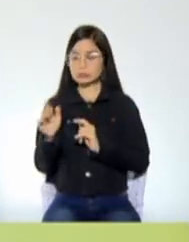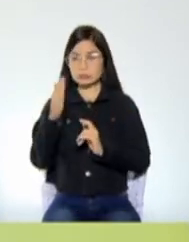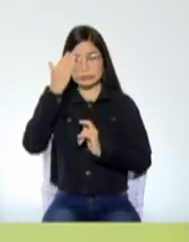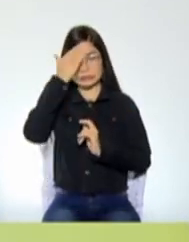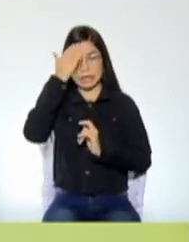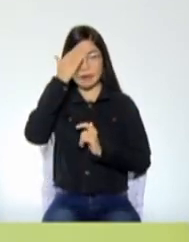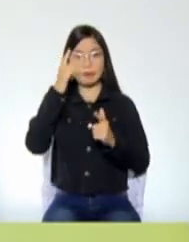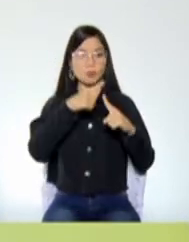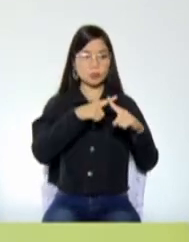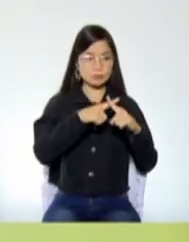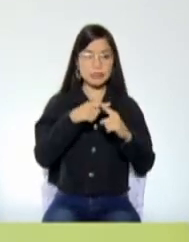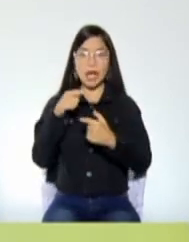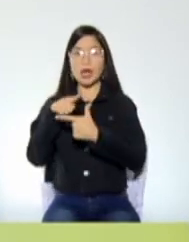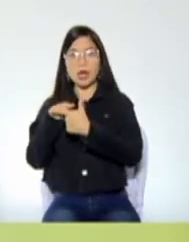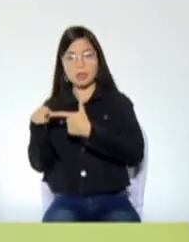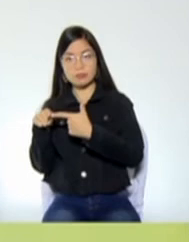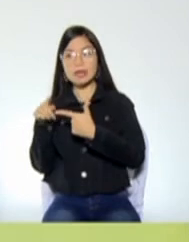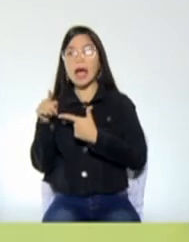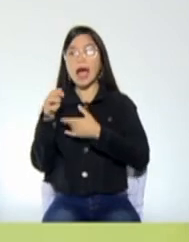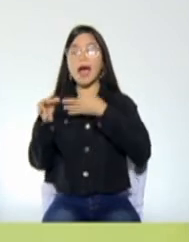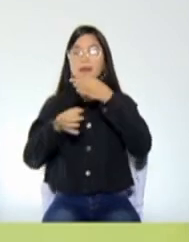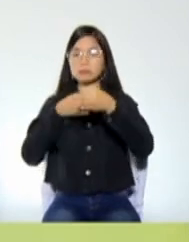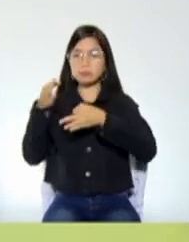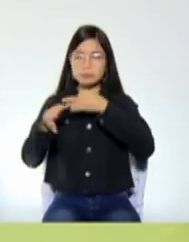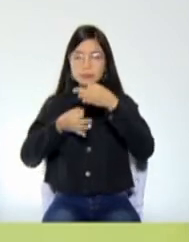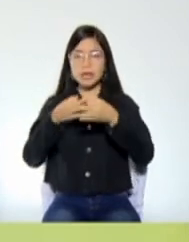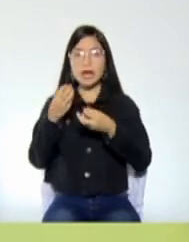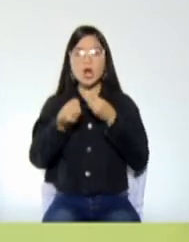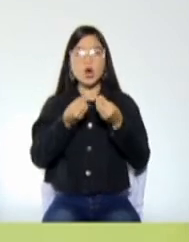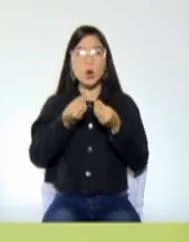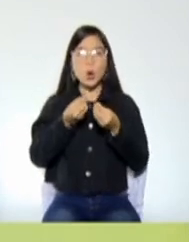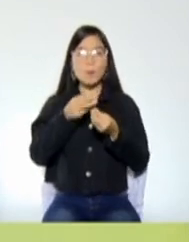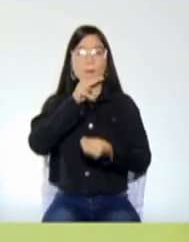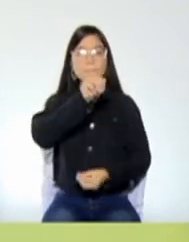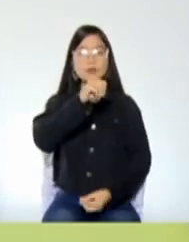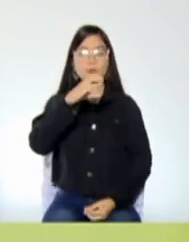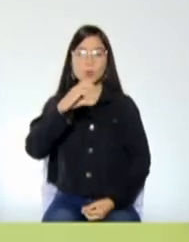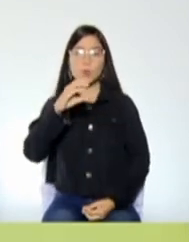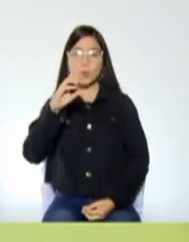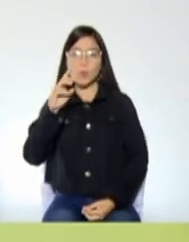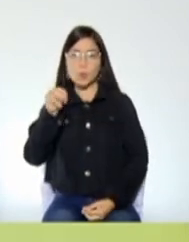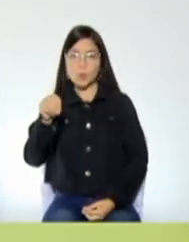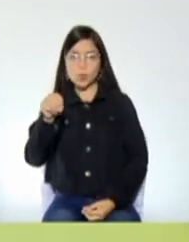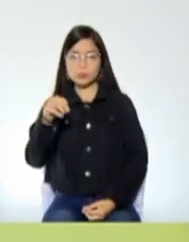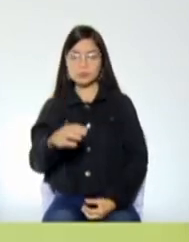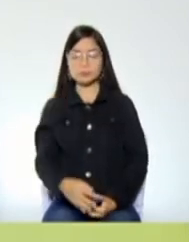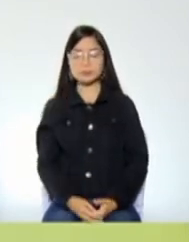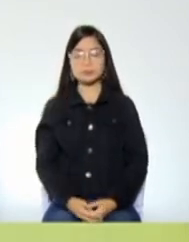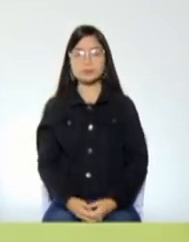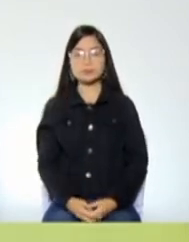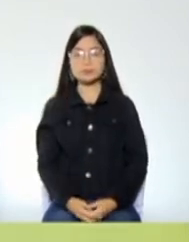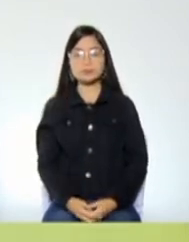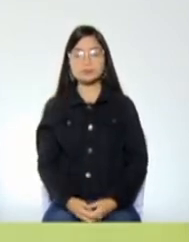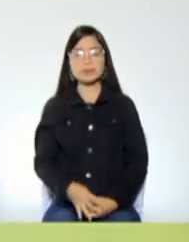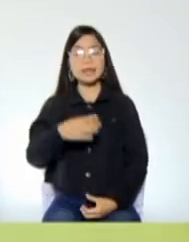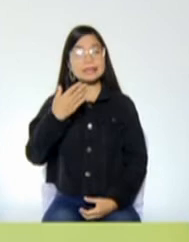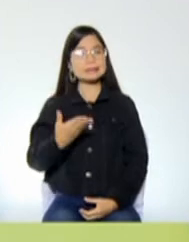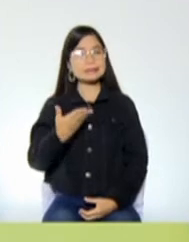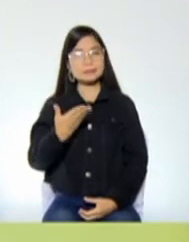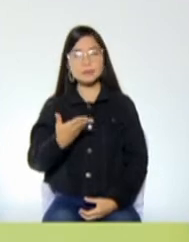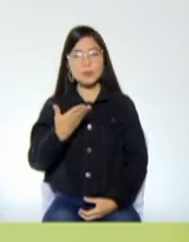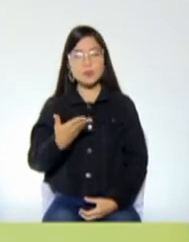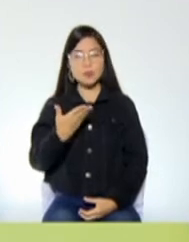a enseñarle cómo encontrar el menor múltiplo entre 2 o más números. Siempre será importante para la población con necesidades